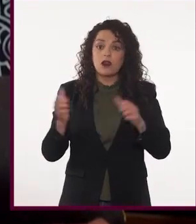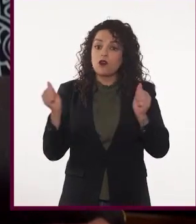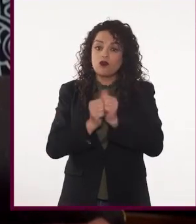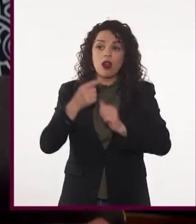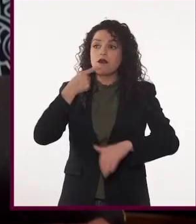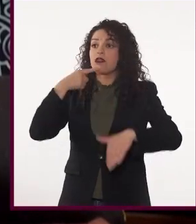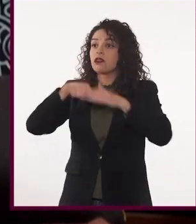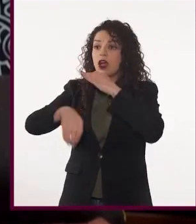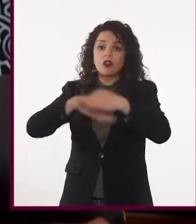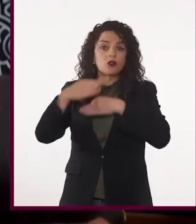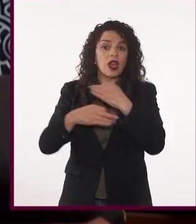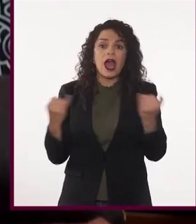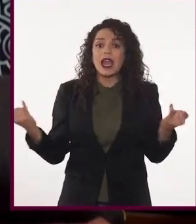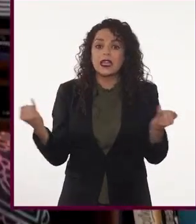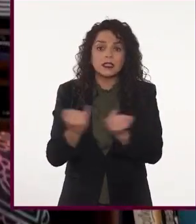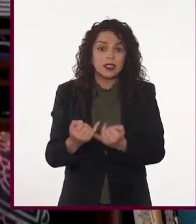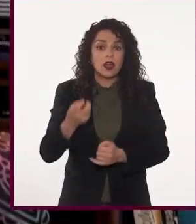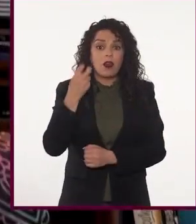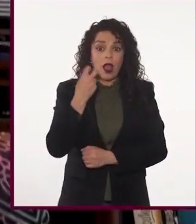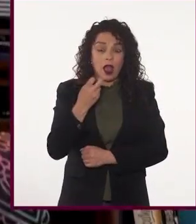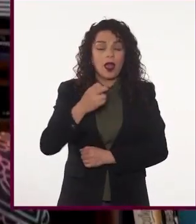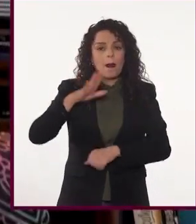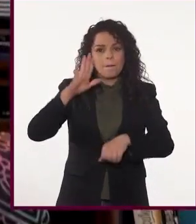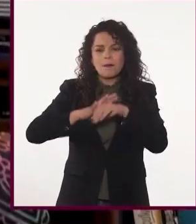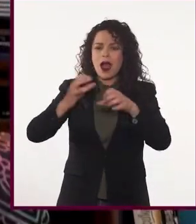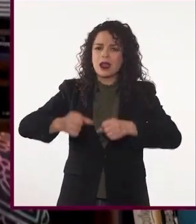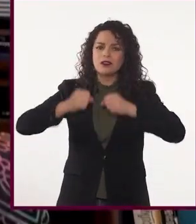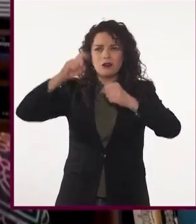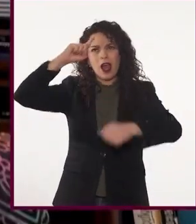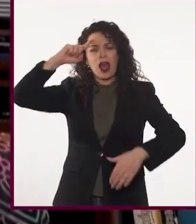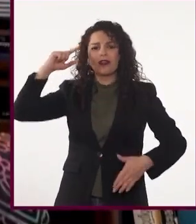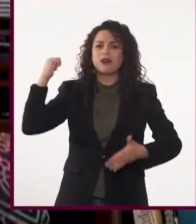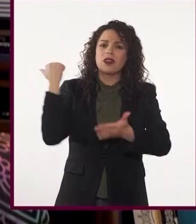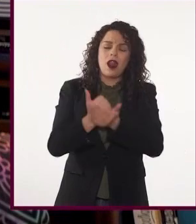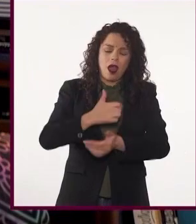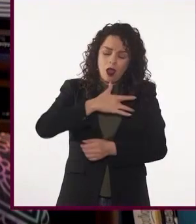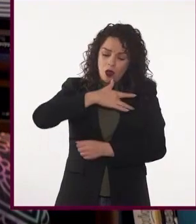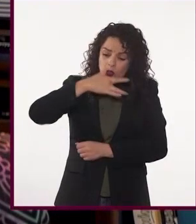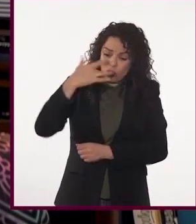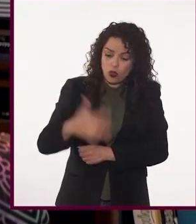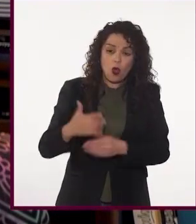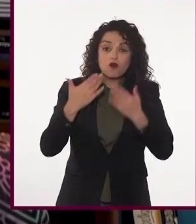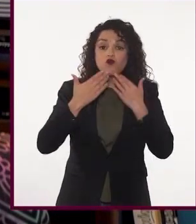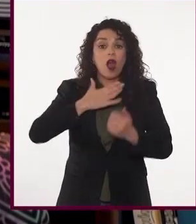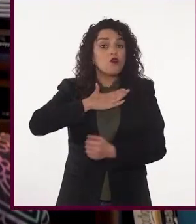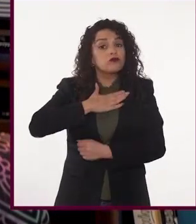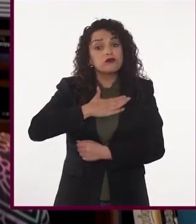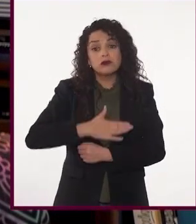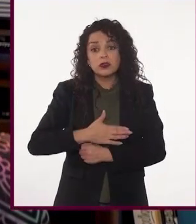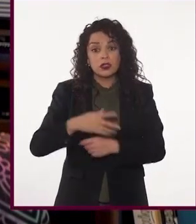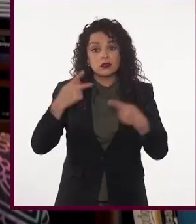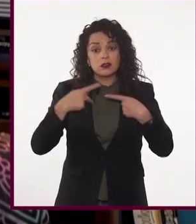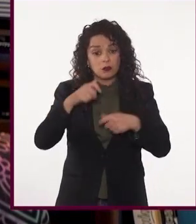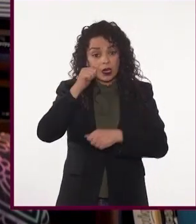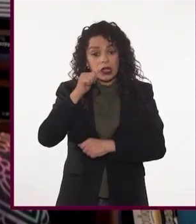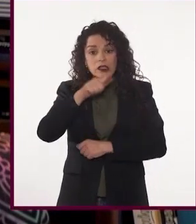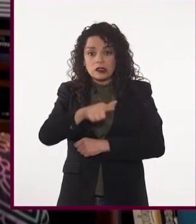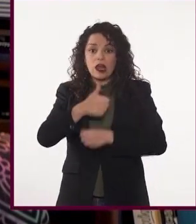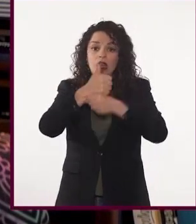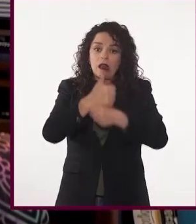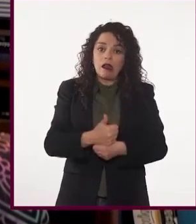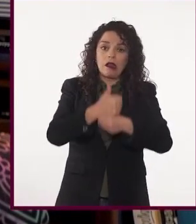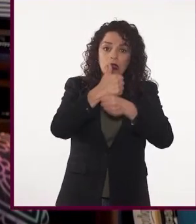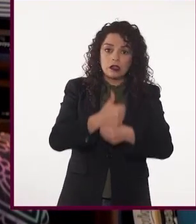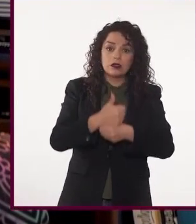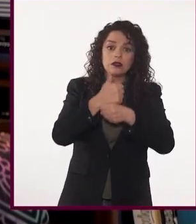como debe hacerse ante cualquier delito. Todo esto potenciaba el trauma, el dolor y la injusticia que caía sobre la persona